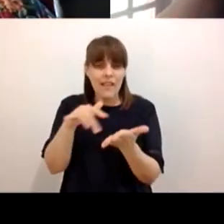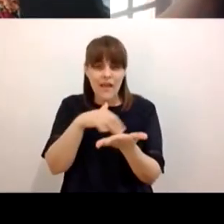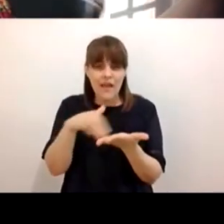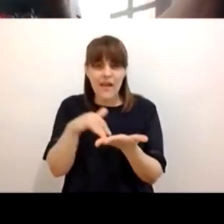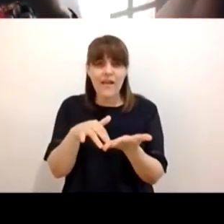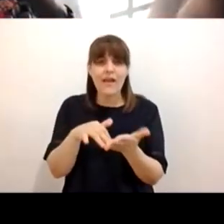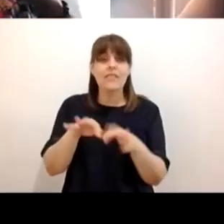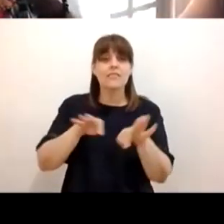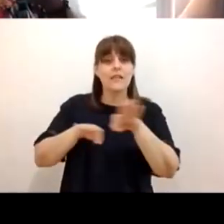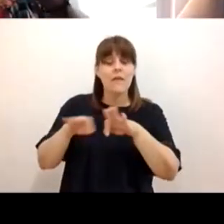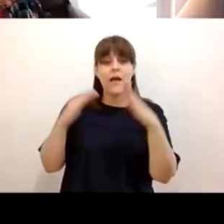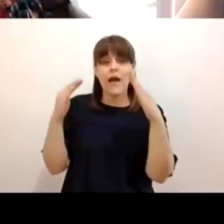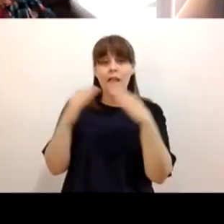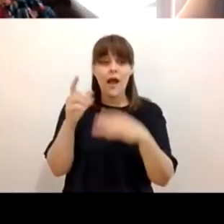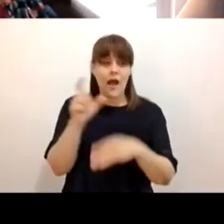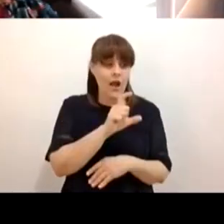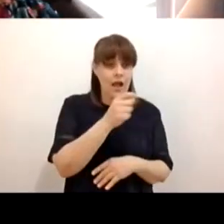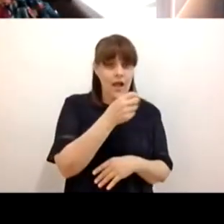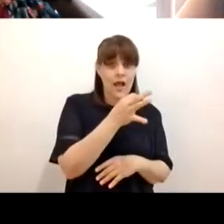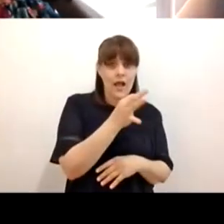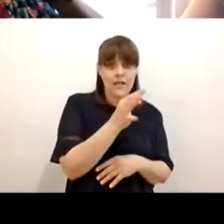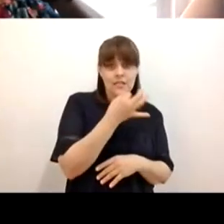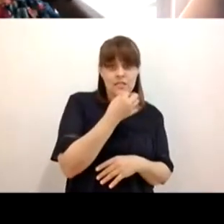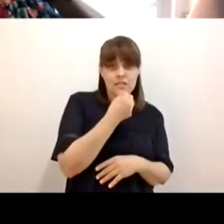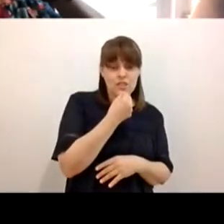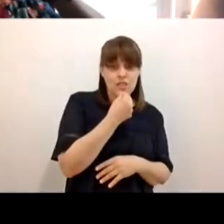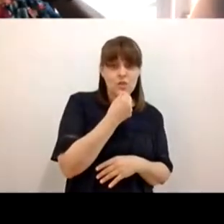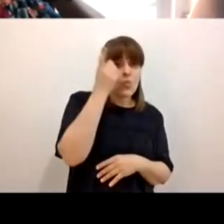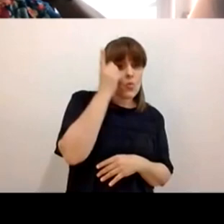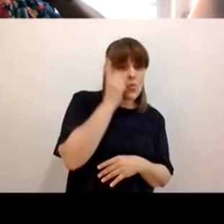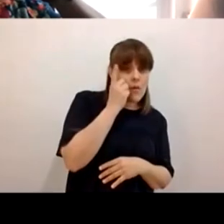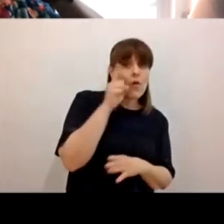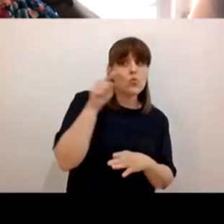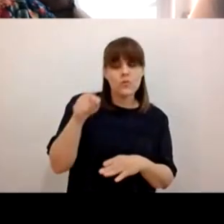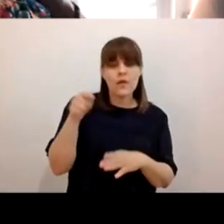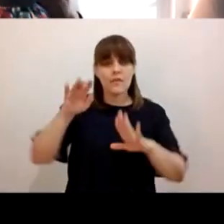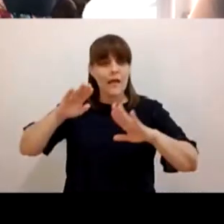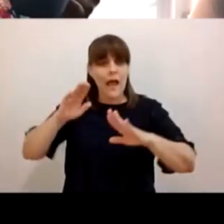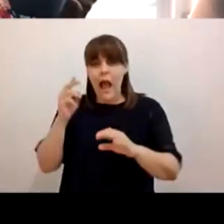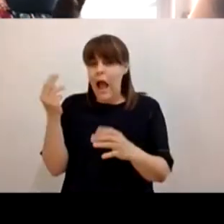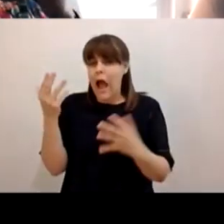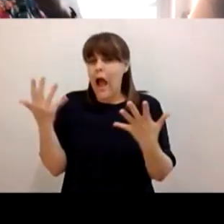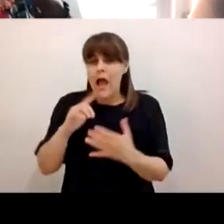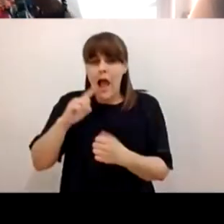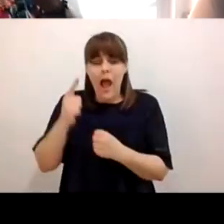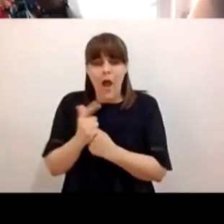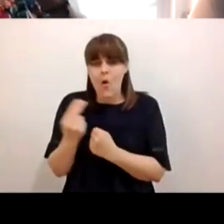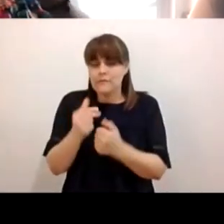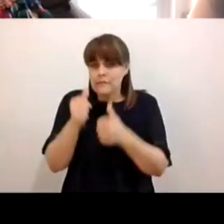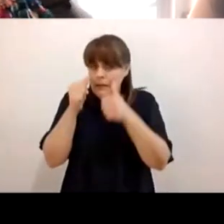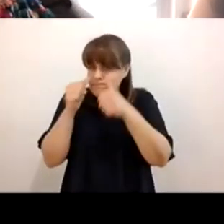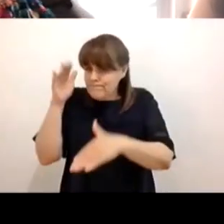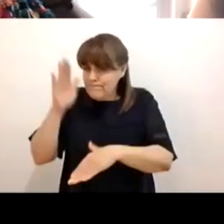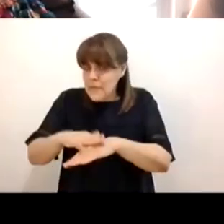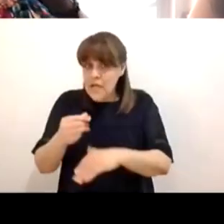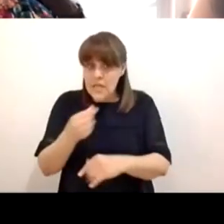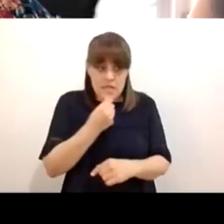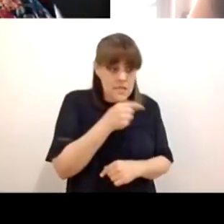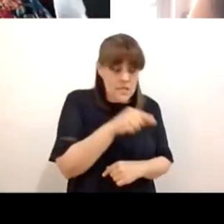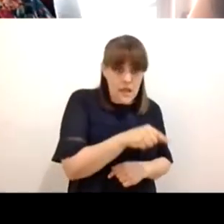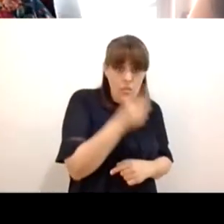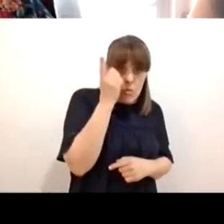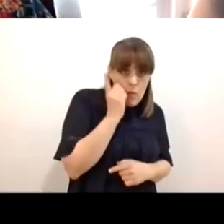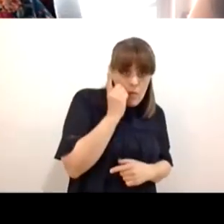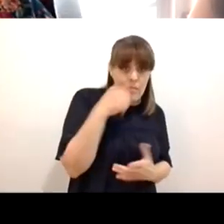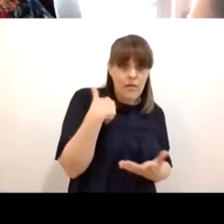en casa cuando los niños duerman usted dedíquese a las labores de mayor concentración yo decía bueno cuando la niña duerme yo estoy agotada y a lo